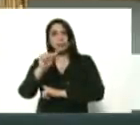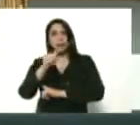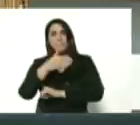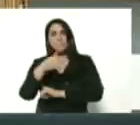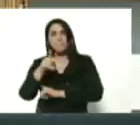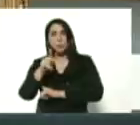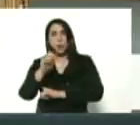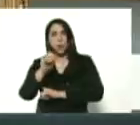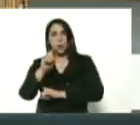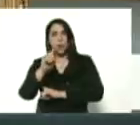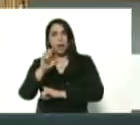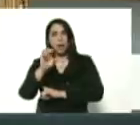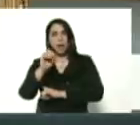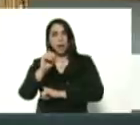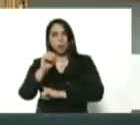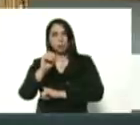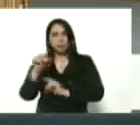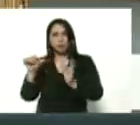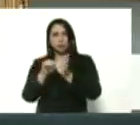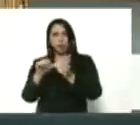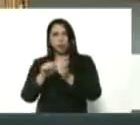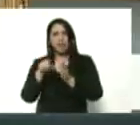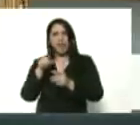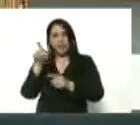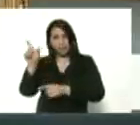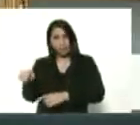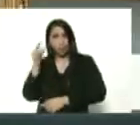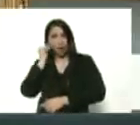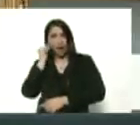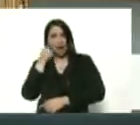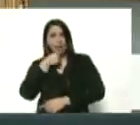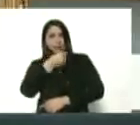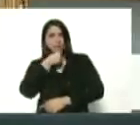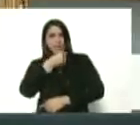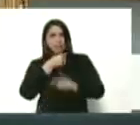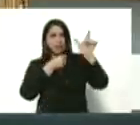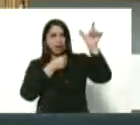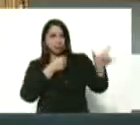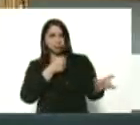donde entrevista a un personaje